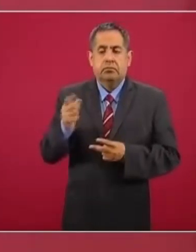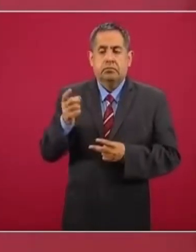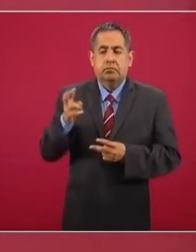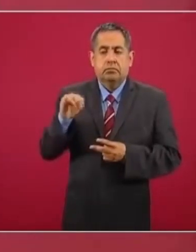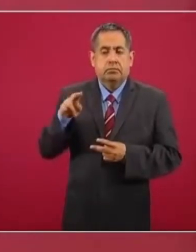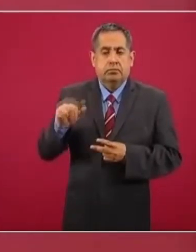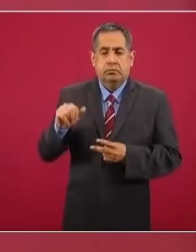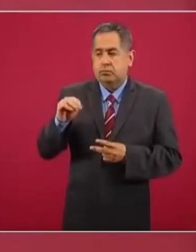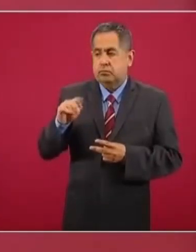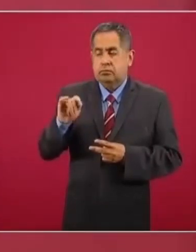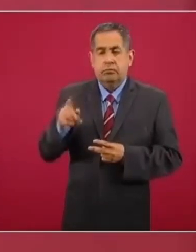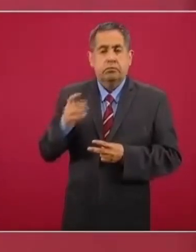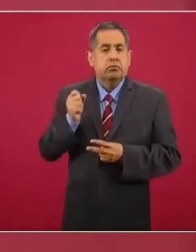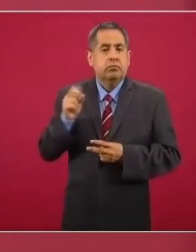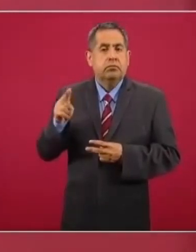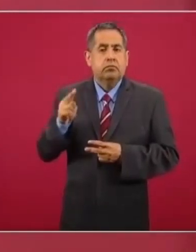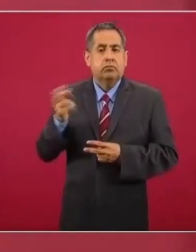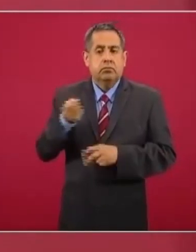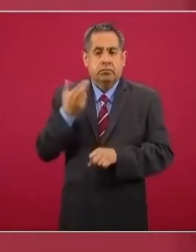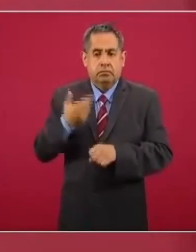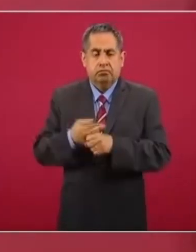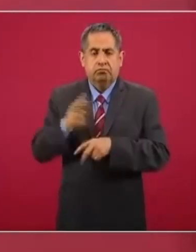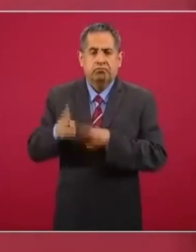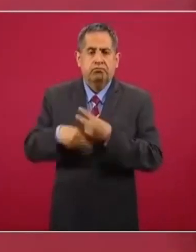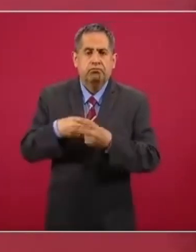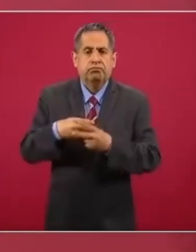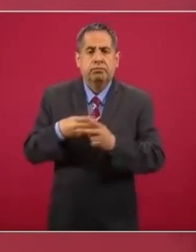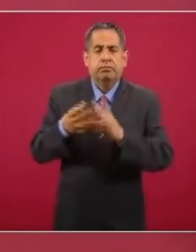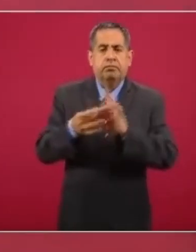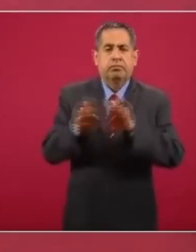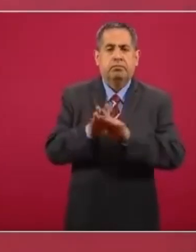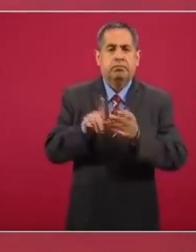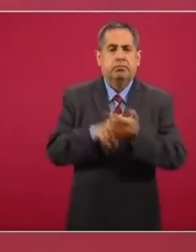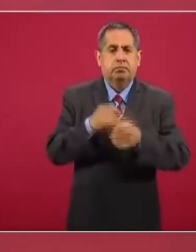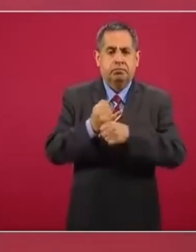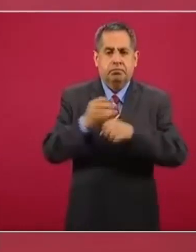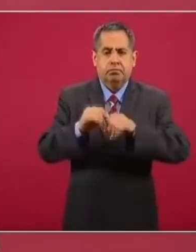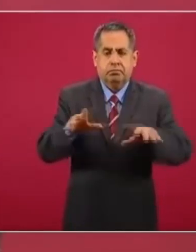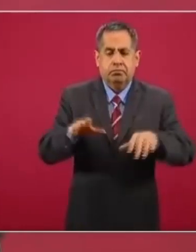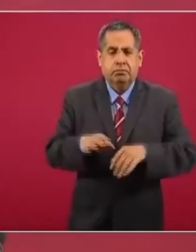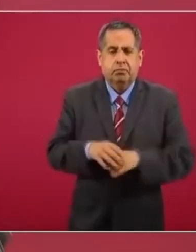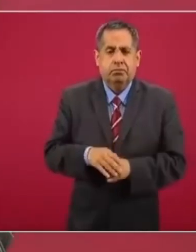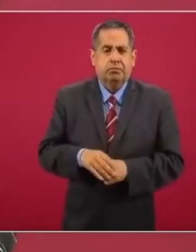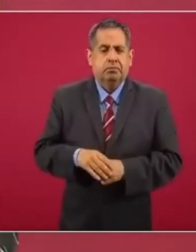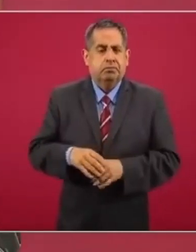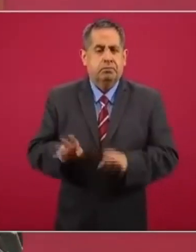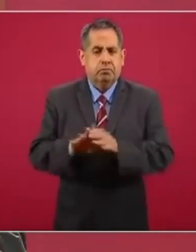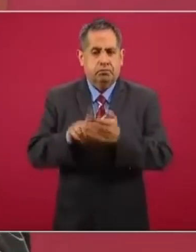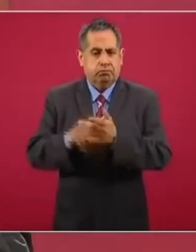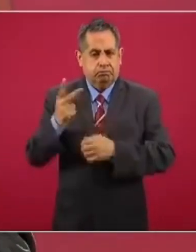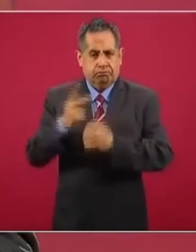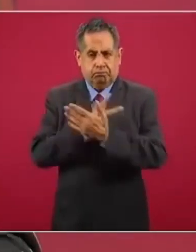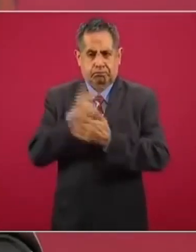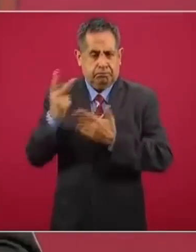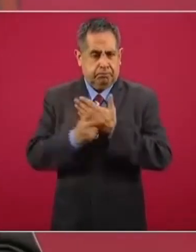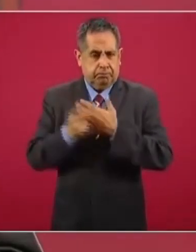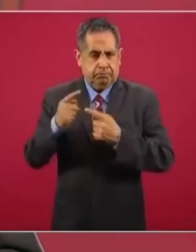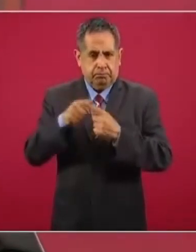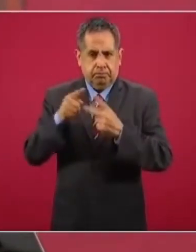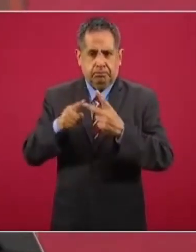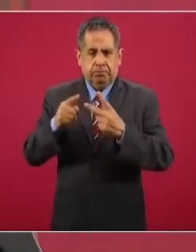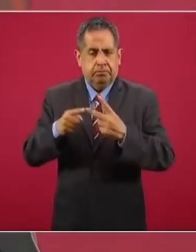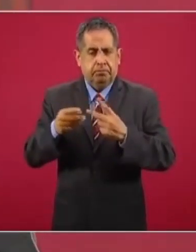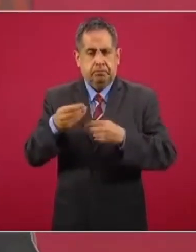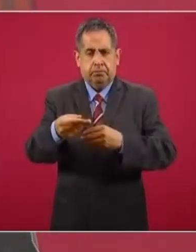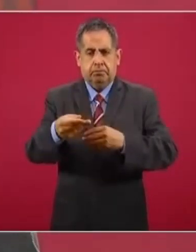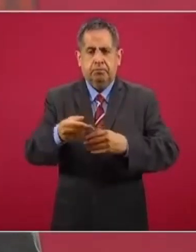subsecretaria, van a informarles sobre estos dos programas que están ya